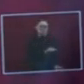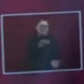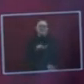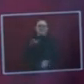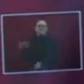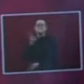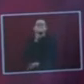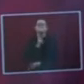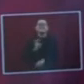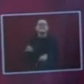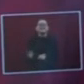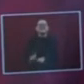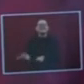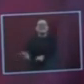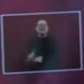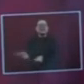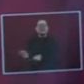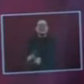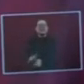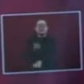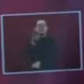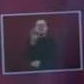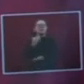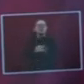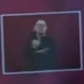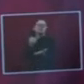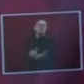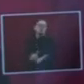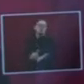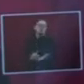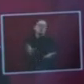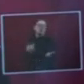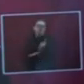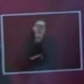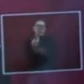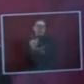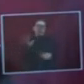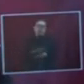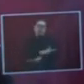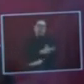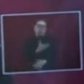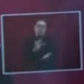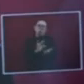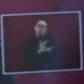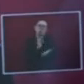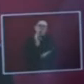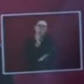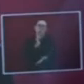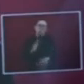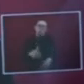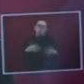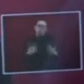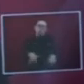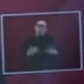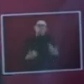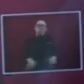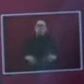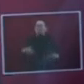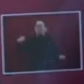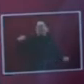sobre su opinión a esta polémica que se ha levantado al seno del Consejo del Instituto Nacional